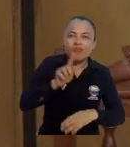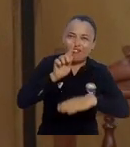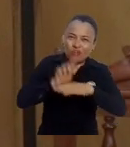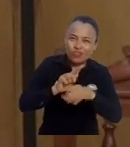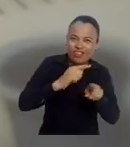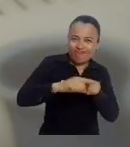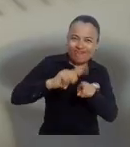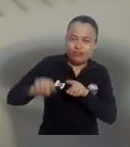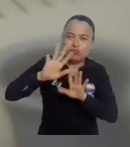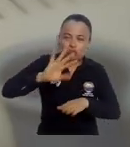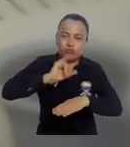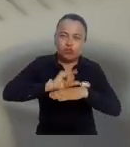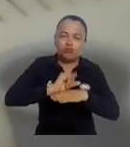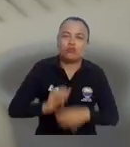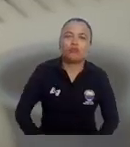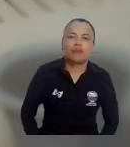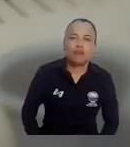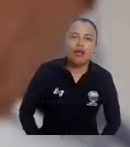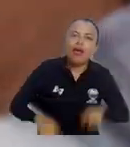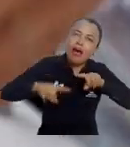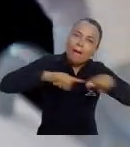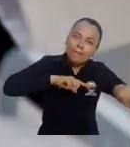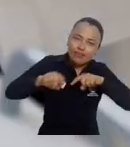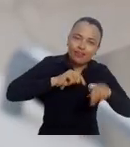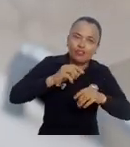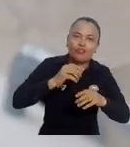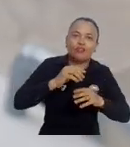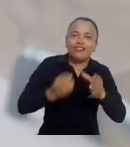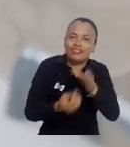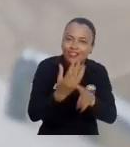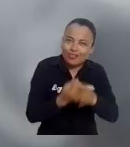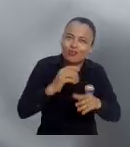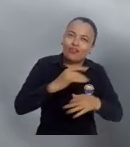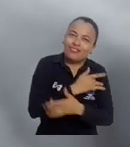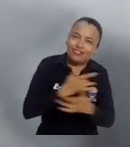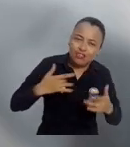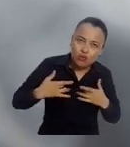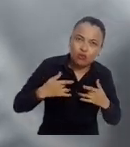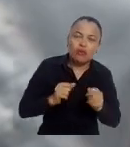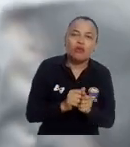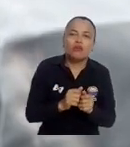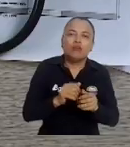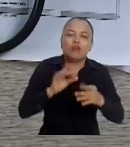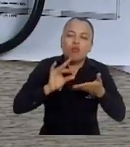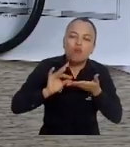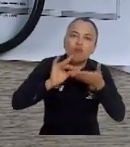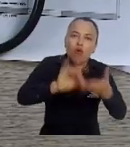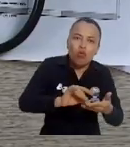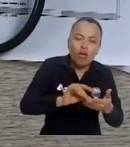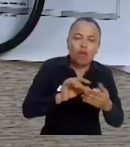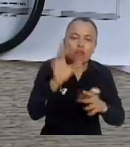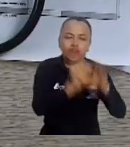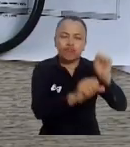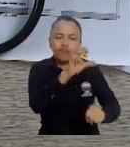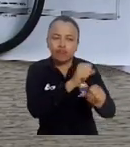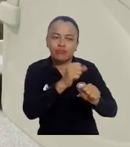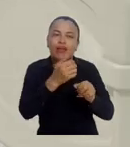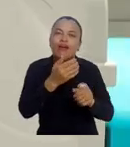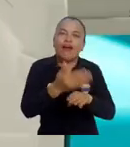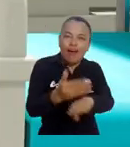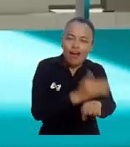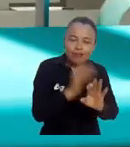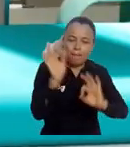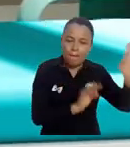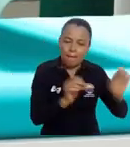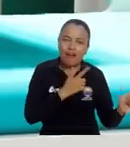nuestra institución. La administración de los recursos públicos en el sector salud, el modelo preventivo y predictivo, los equipos básicos en salud y